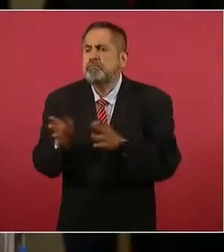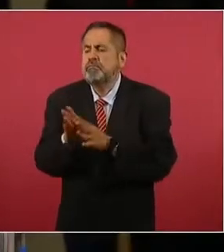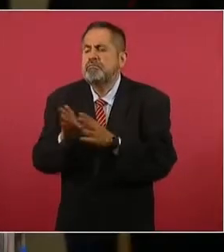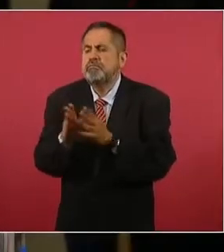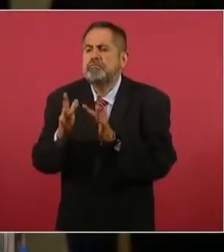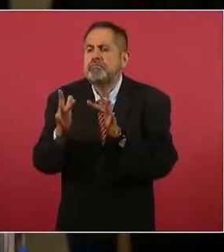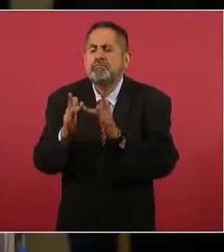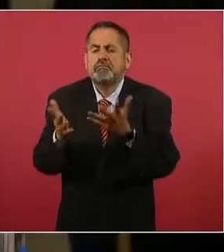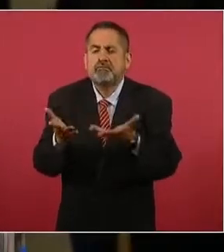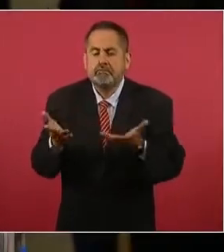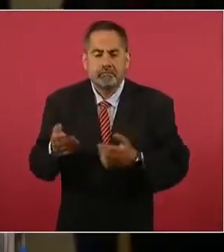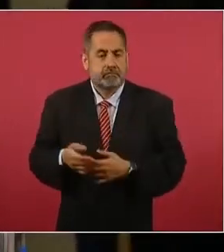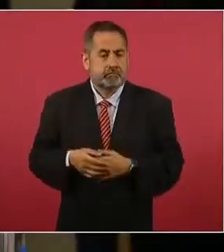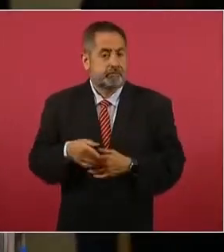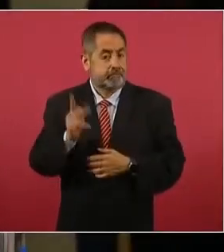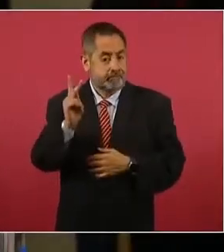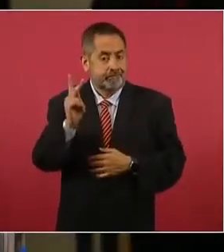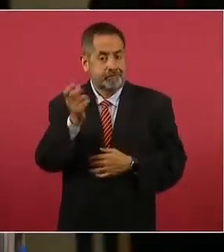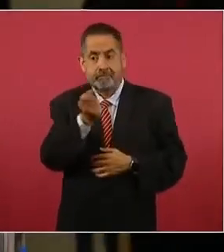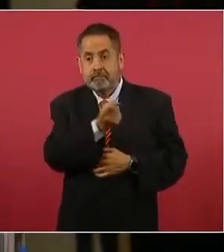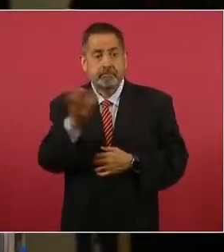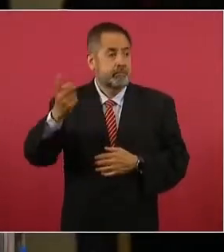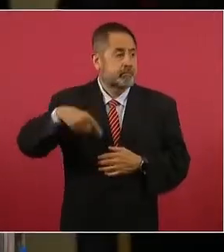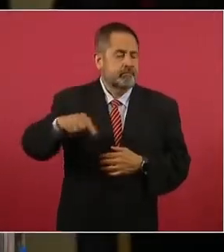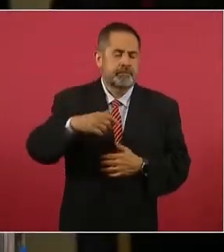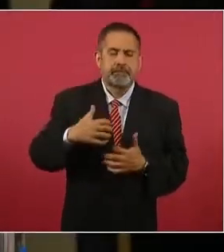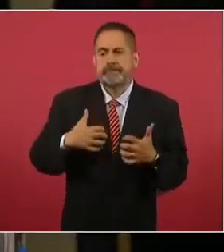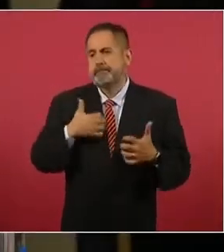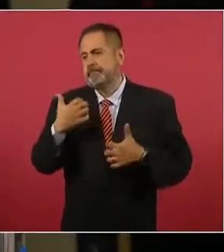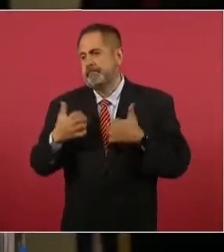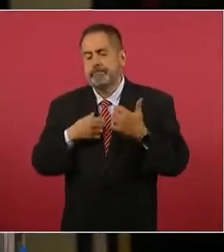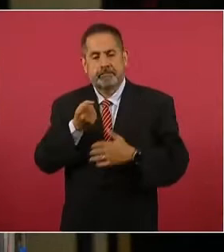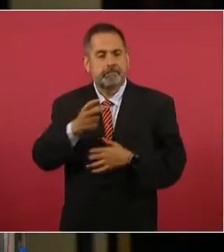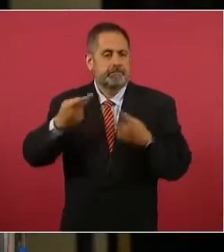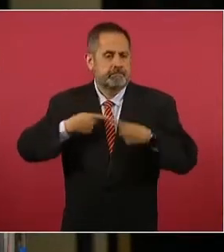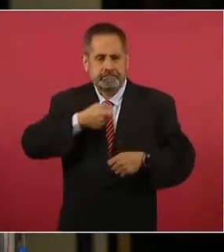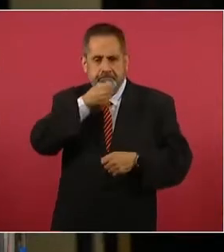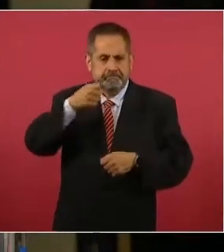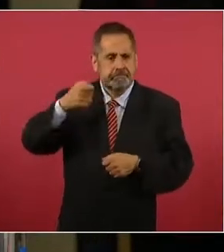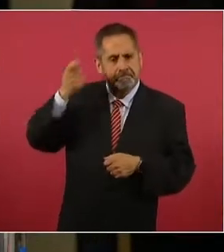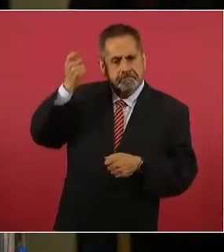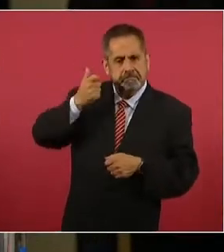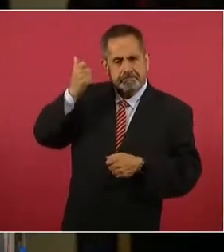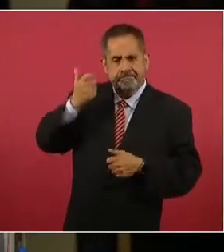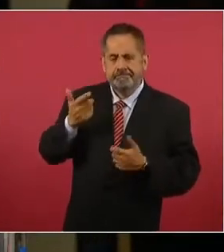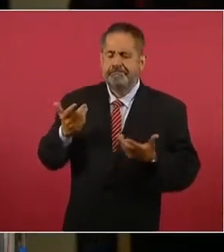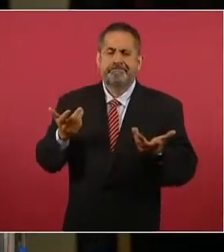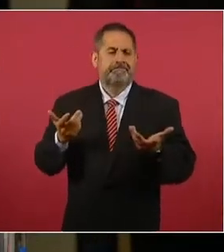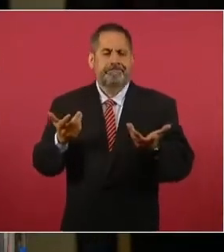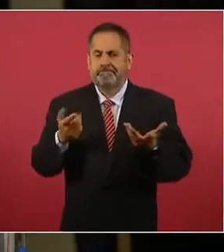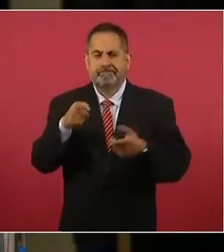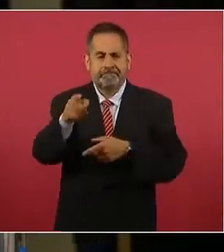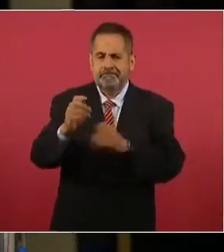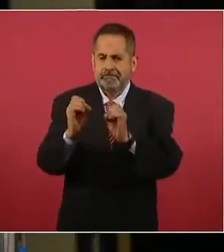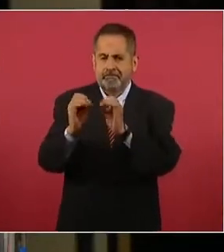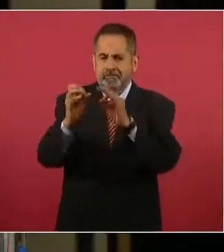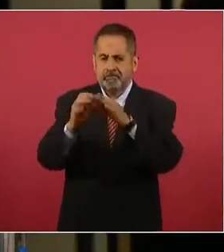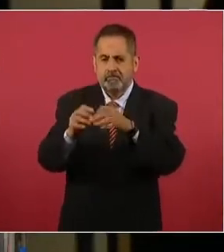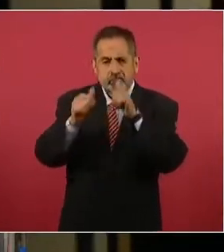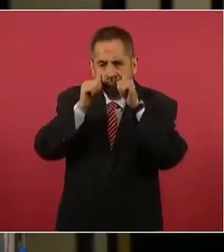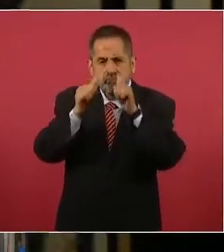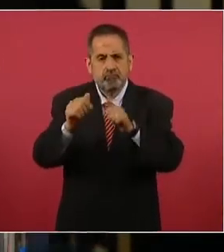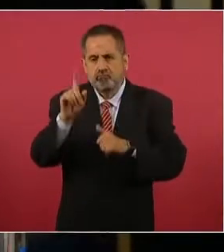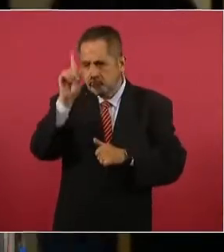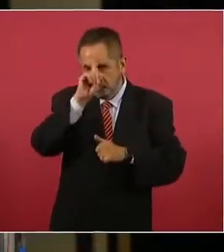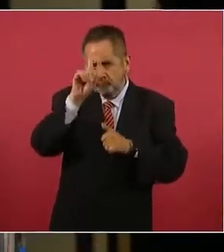acudir. Sin embargo, muchos se quejan, muchos jubilados, muchos pensionados, de que en las oficinas no hay quien